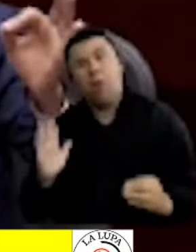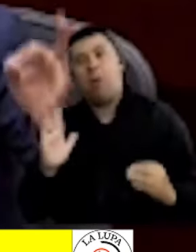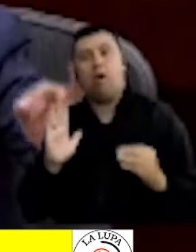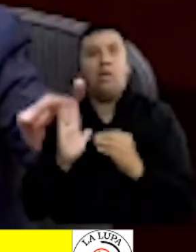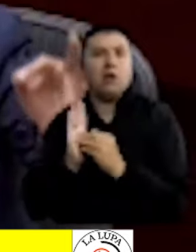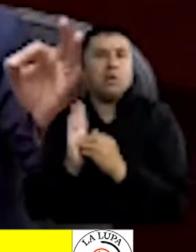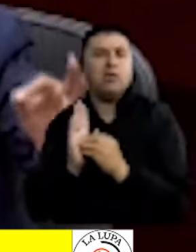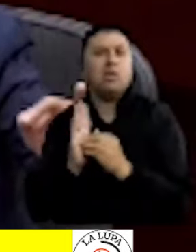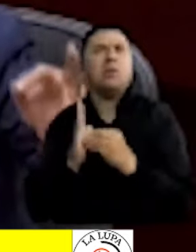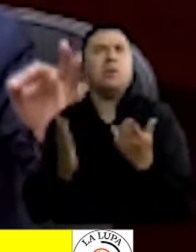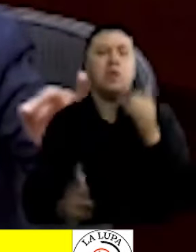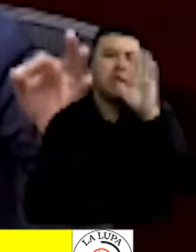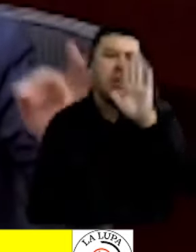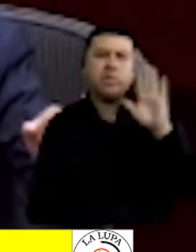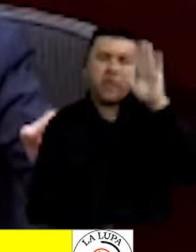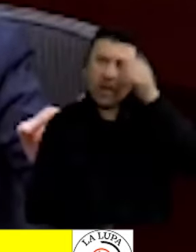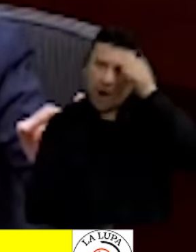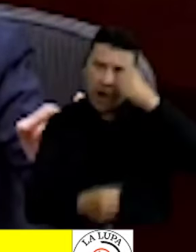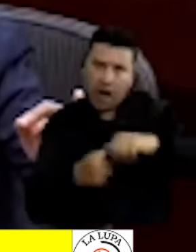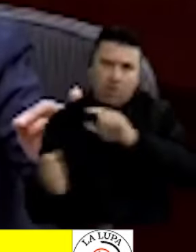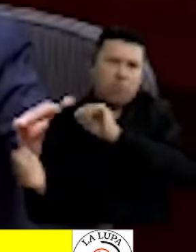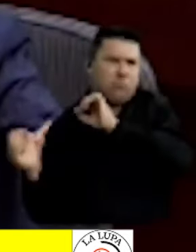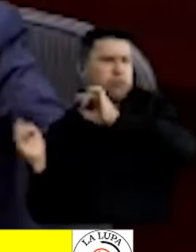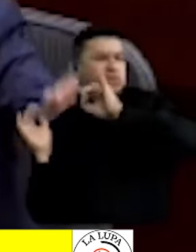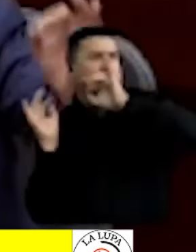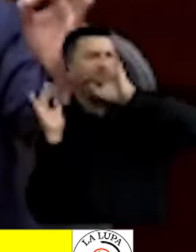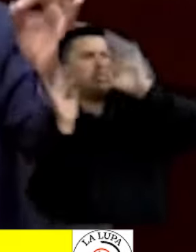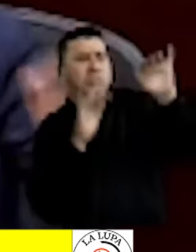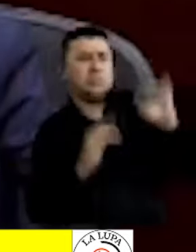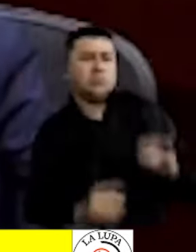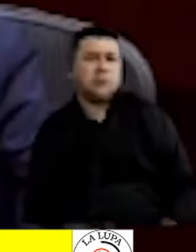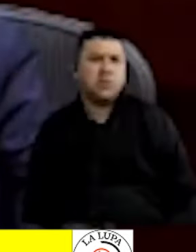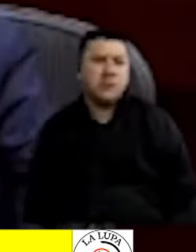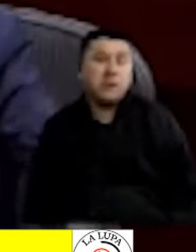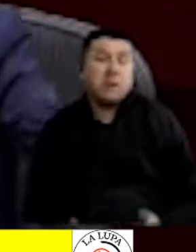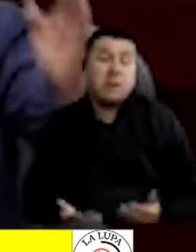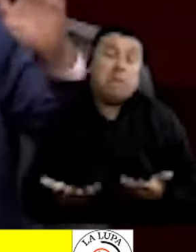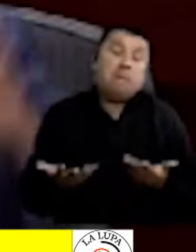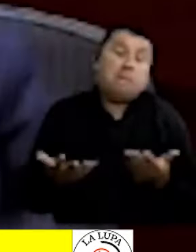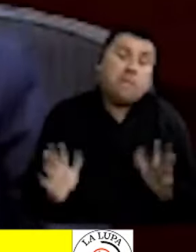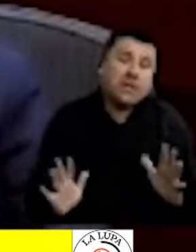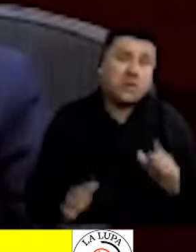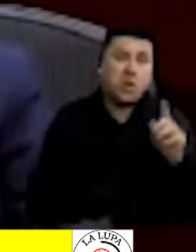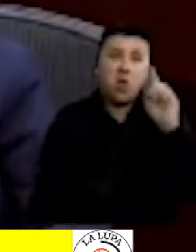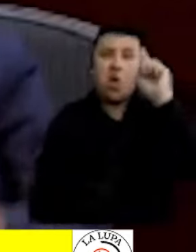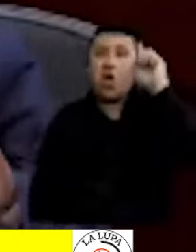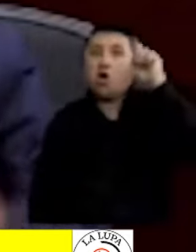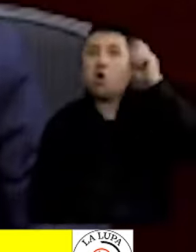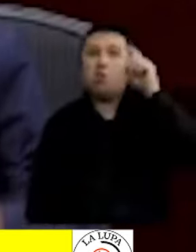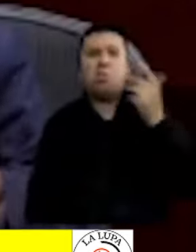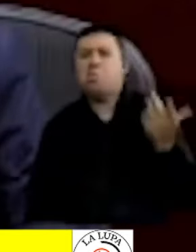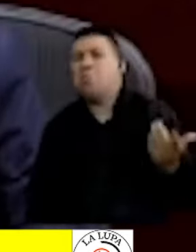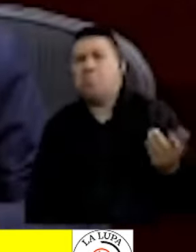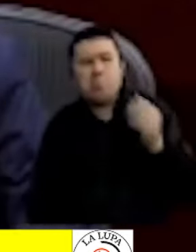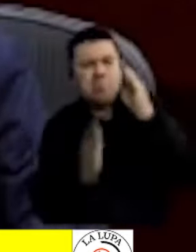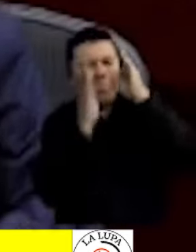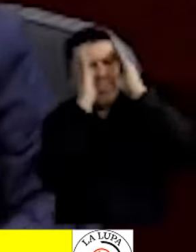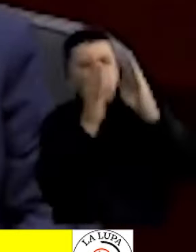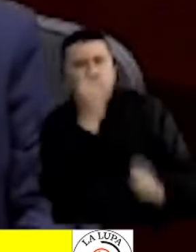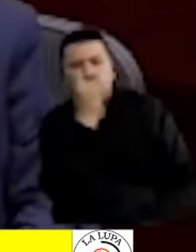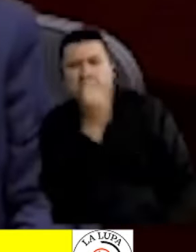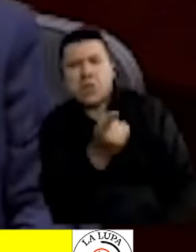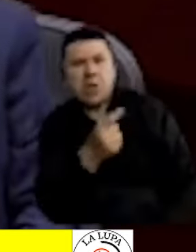a sesionar al departamento de Arauca. Porque pareciera que el gobierno no le interesa a